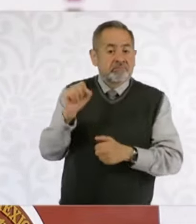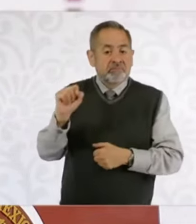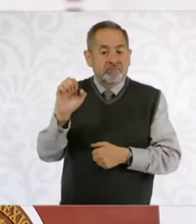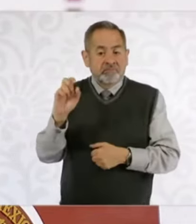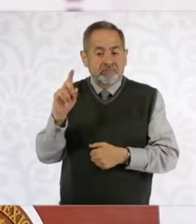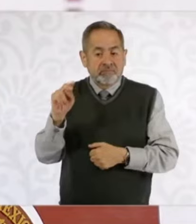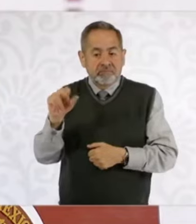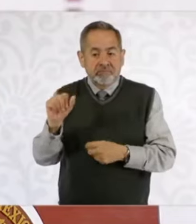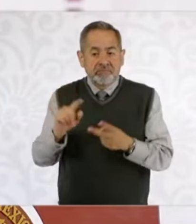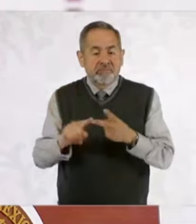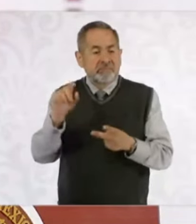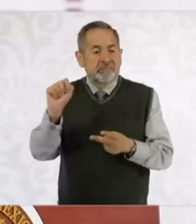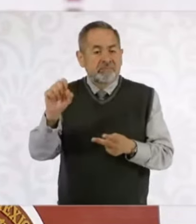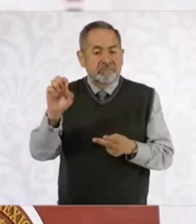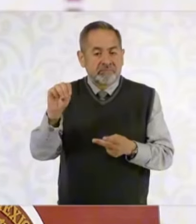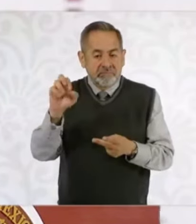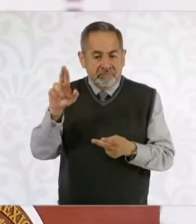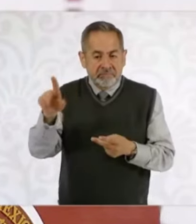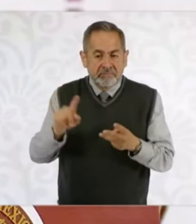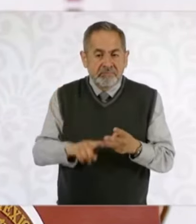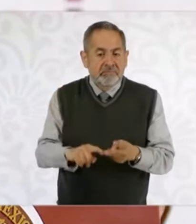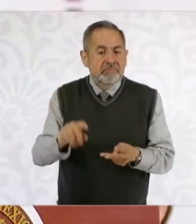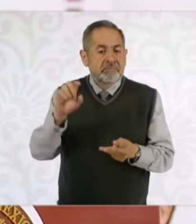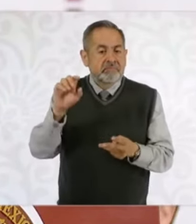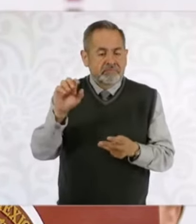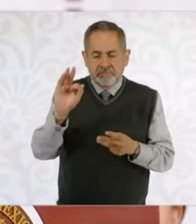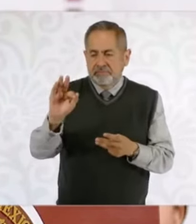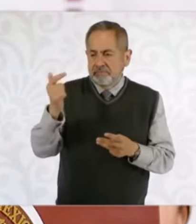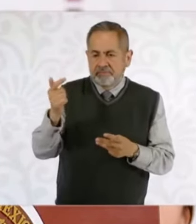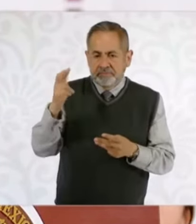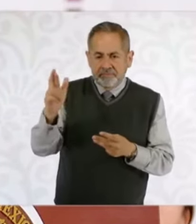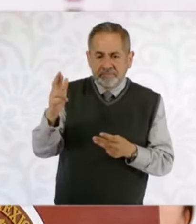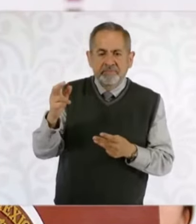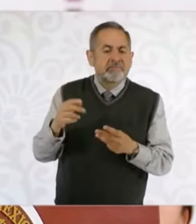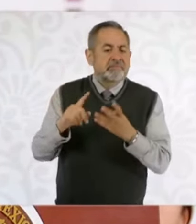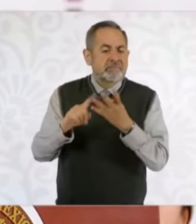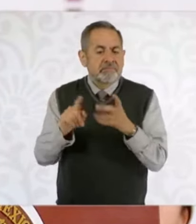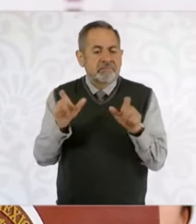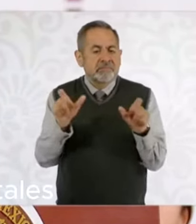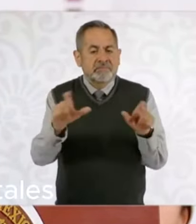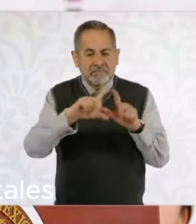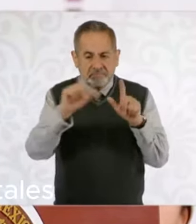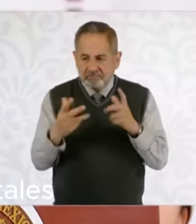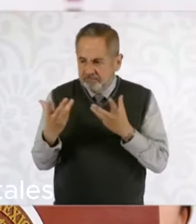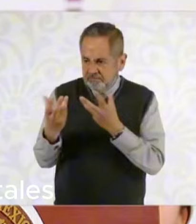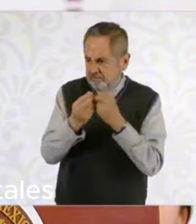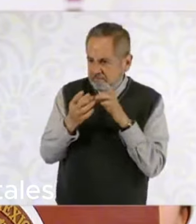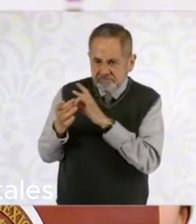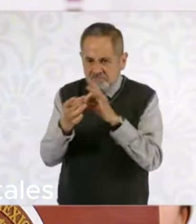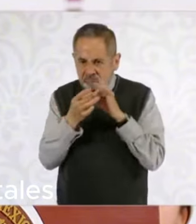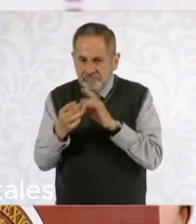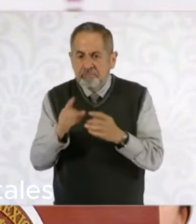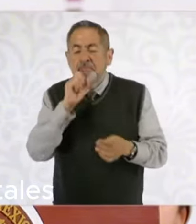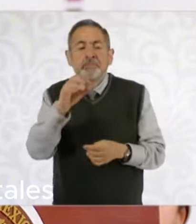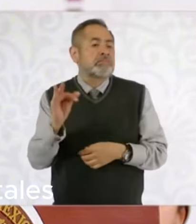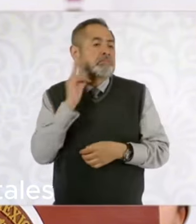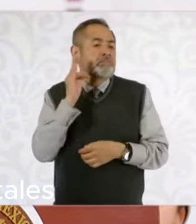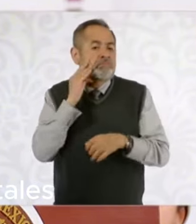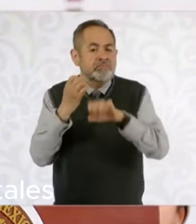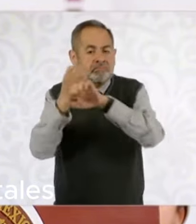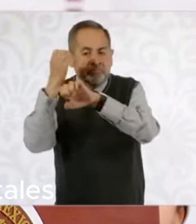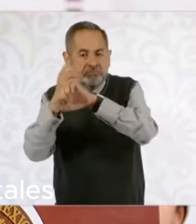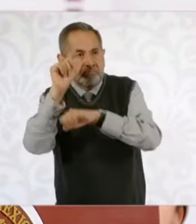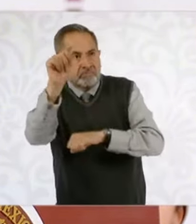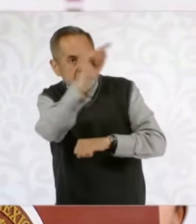la Secretaría de Marina, la Fiscalía General de la República y Guardia Nacional, así como fiscalías locales y